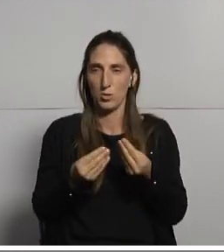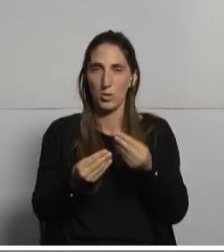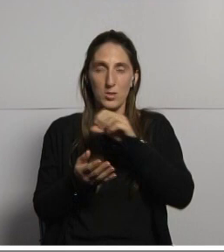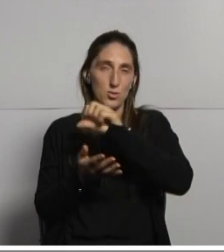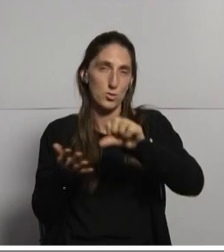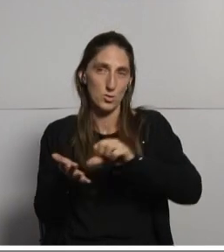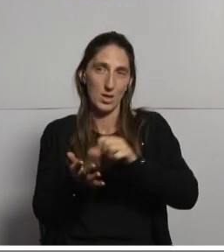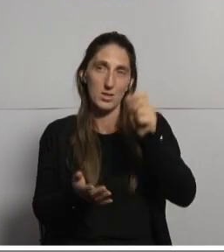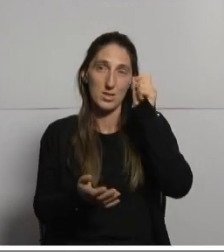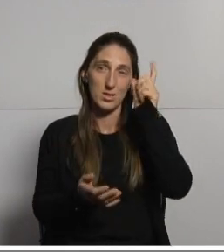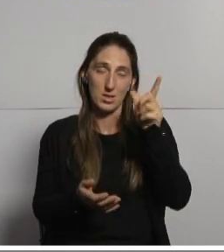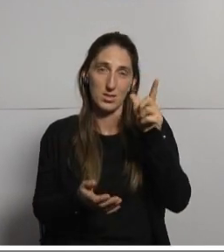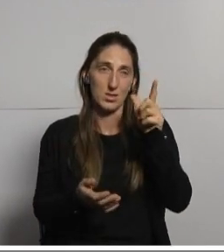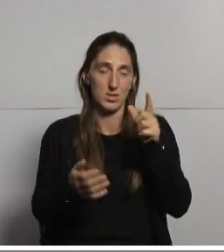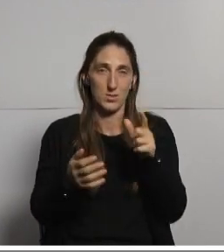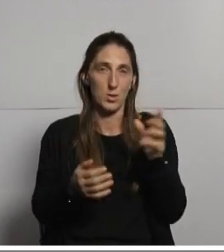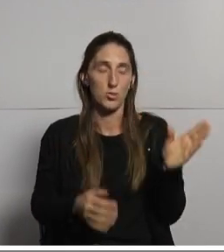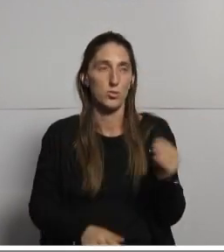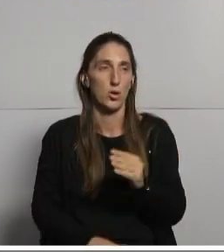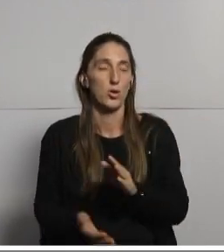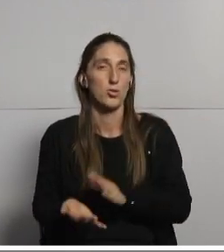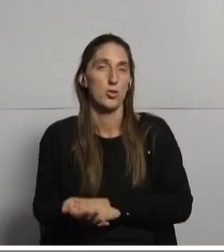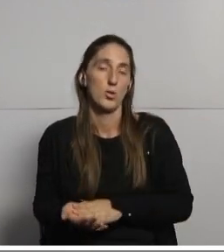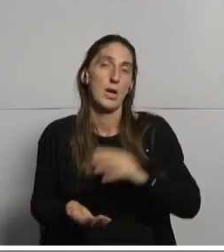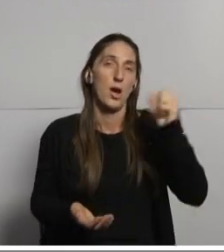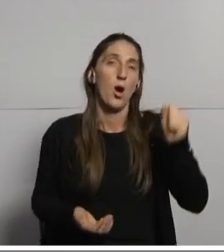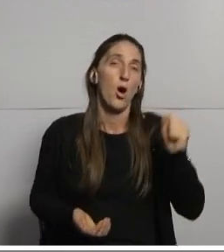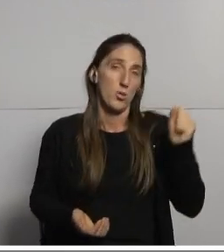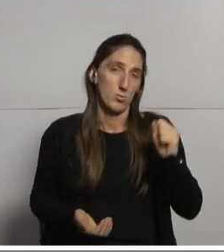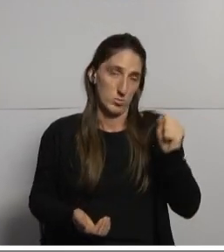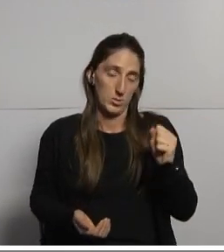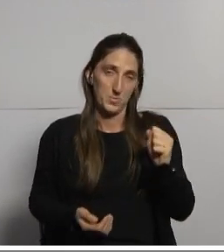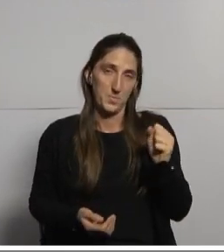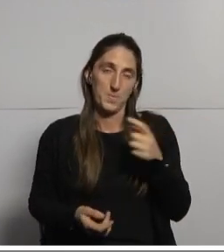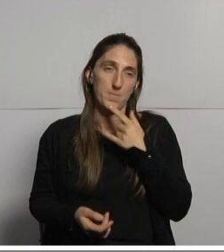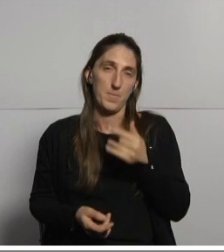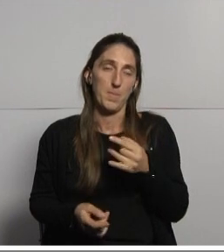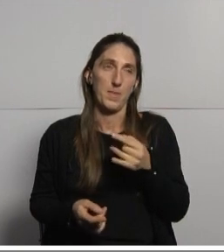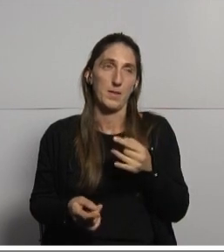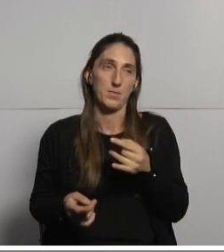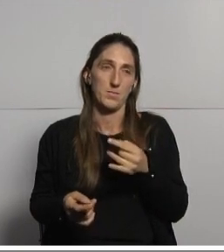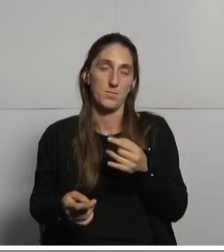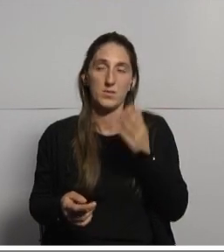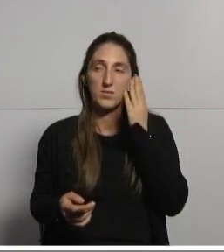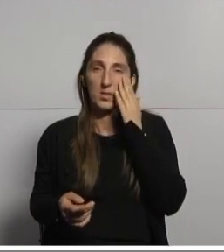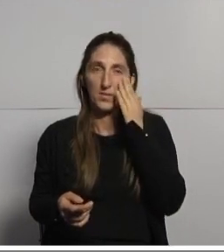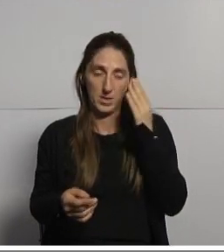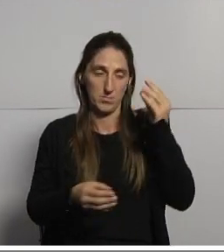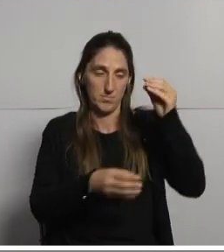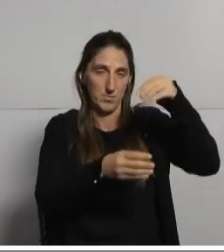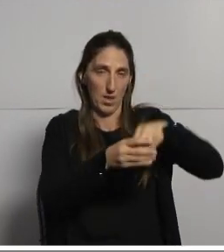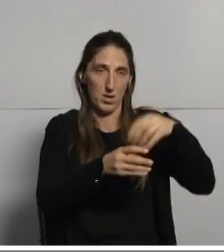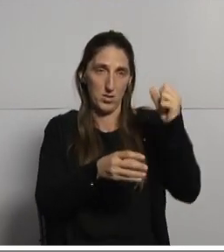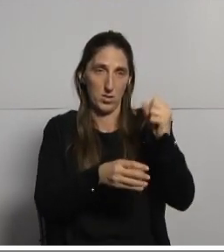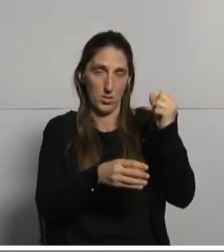ciudades inteligentes, todo lo que tiene que ver con los ómnibus y demás, que bueno, yo puedo saber aglomeraciones mediante